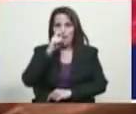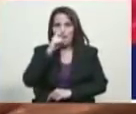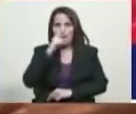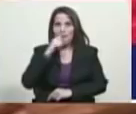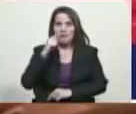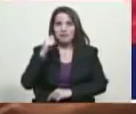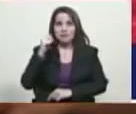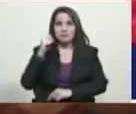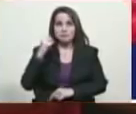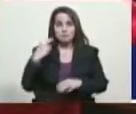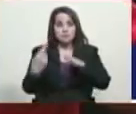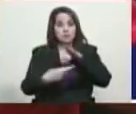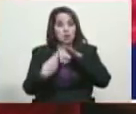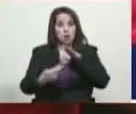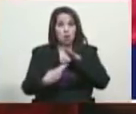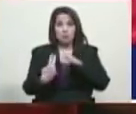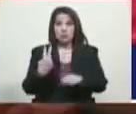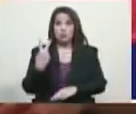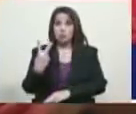Robinson 2.